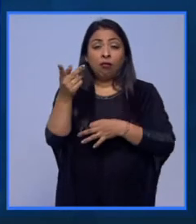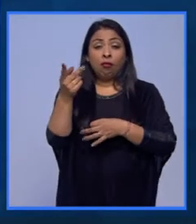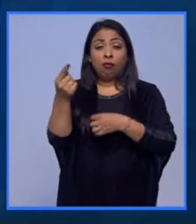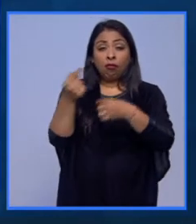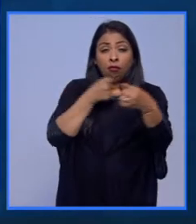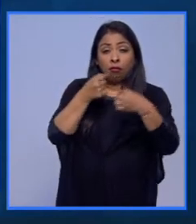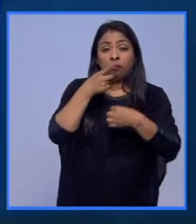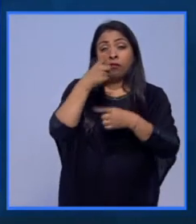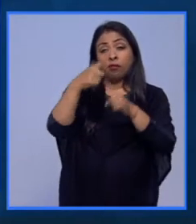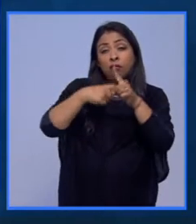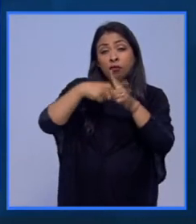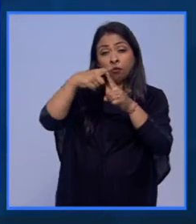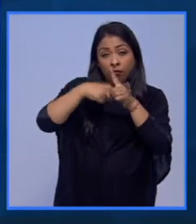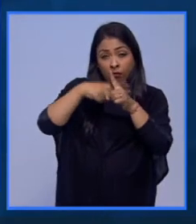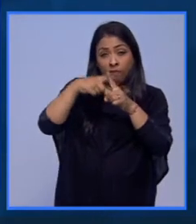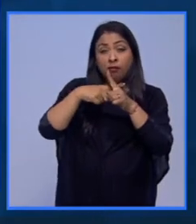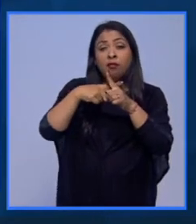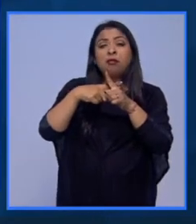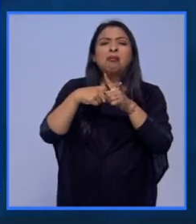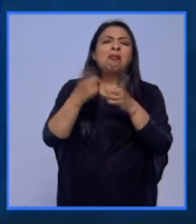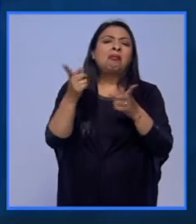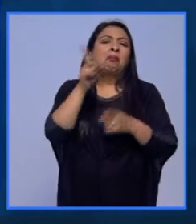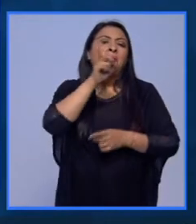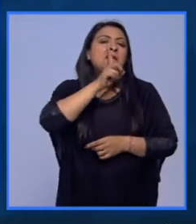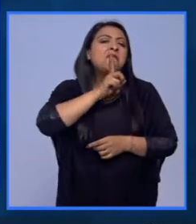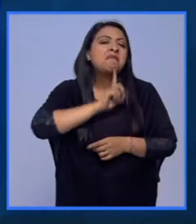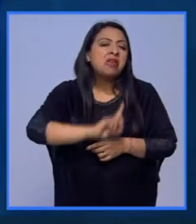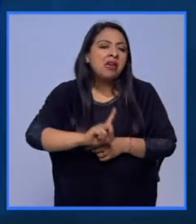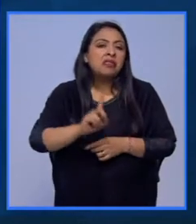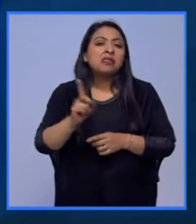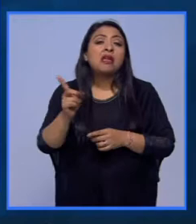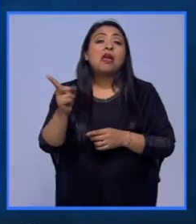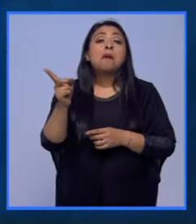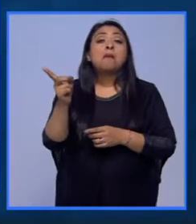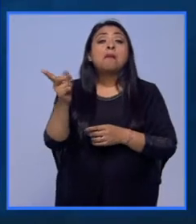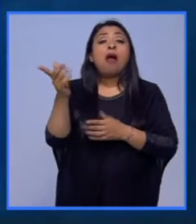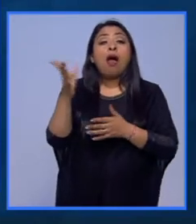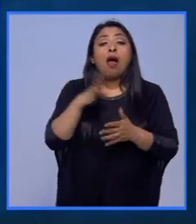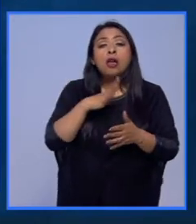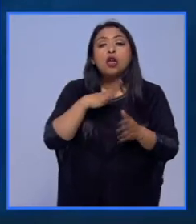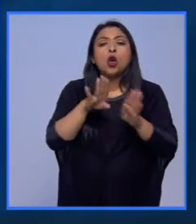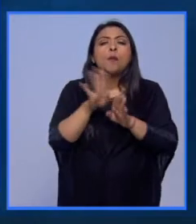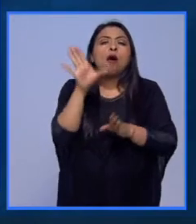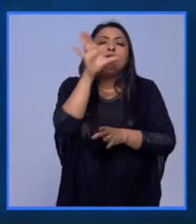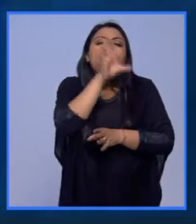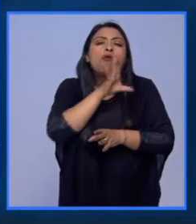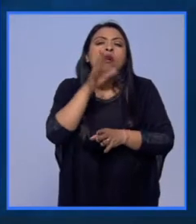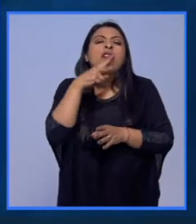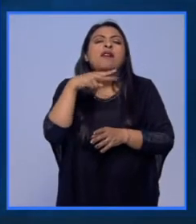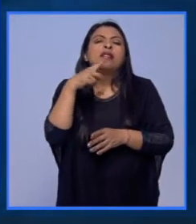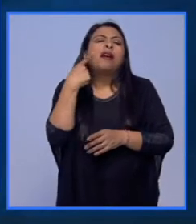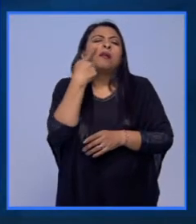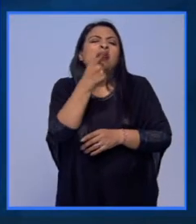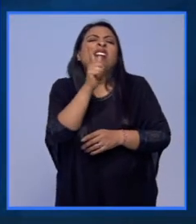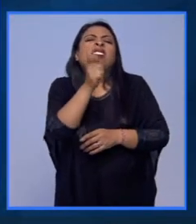el pronóstico del clima pues miente, pues se avecina una calurosa Navidad. Vamos a ver por qué.